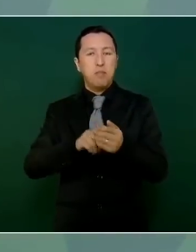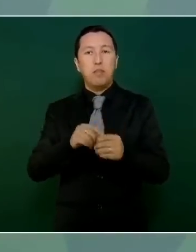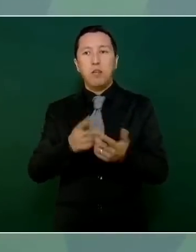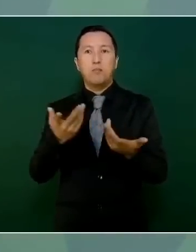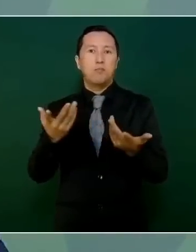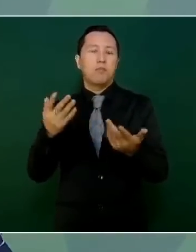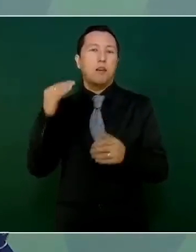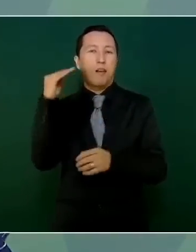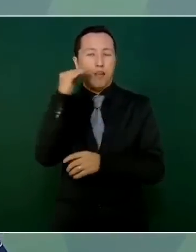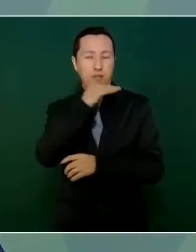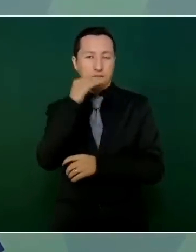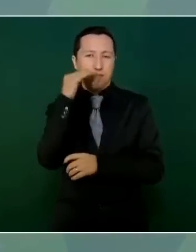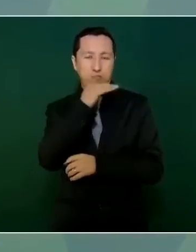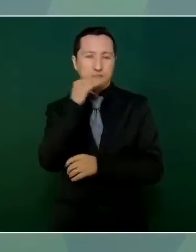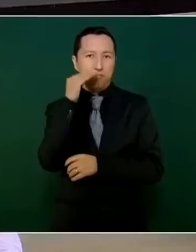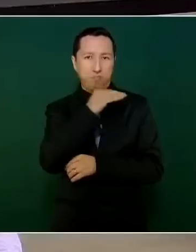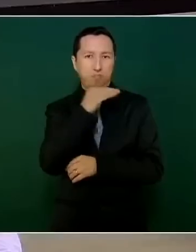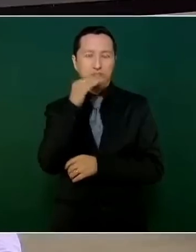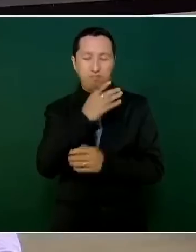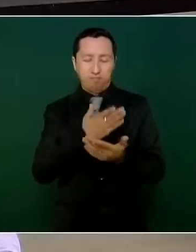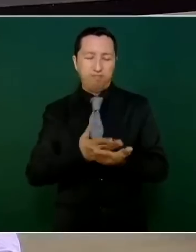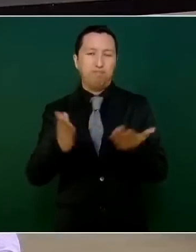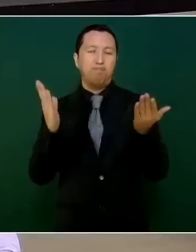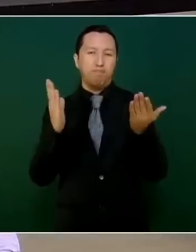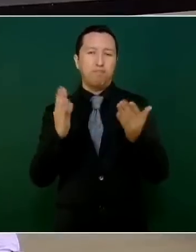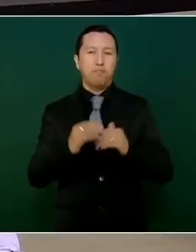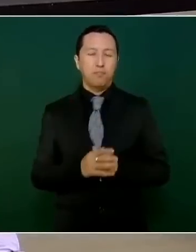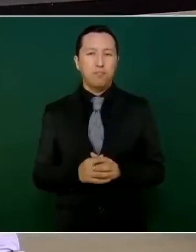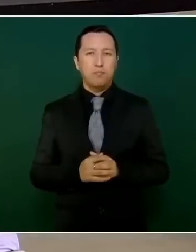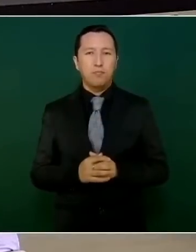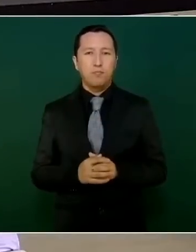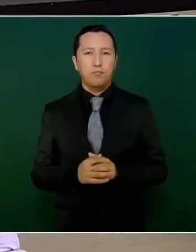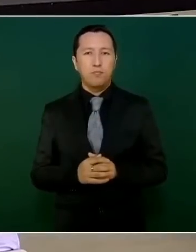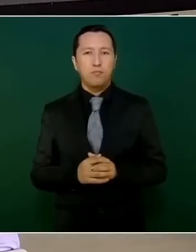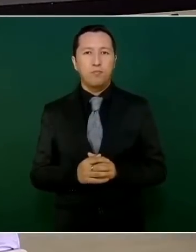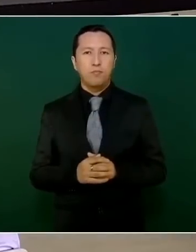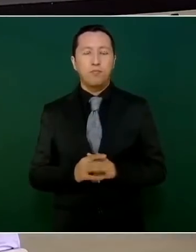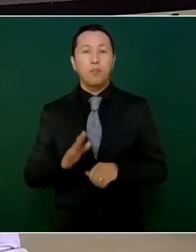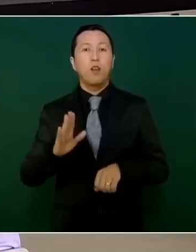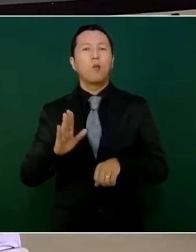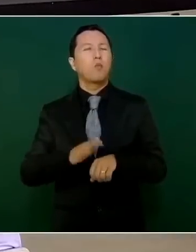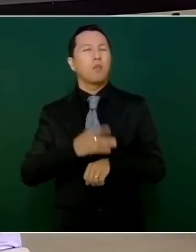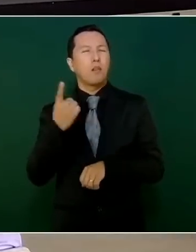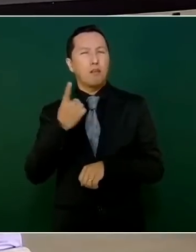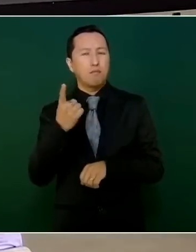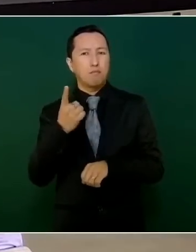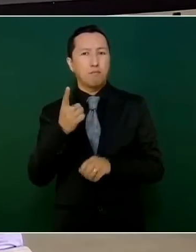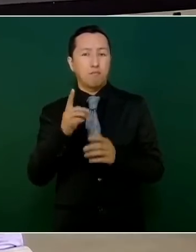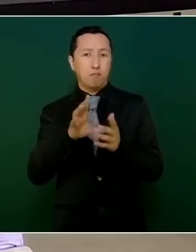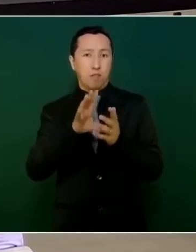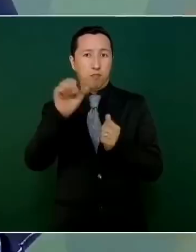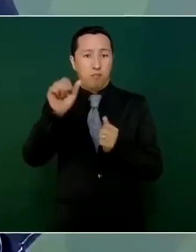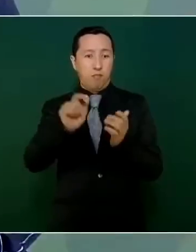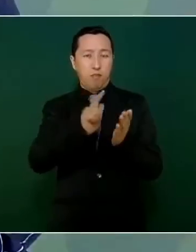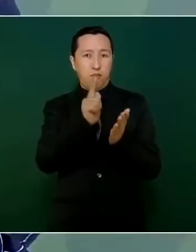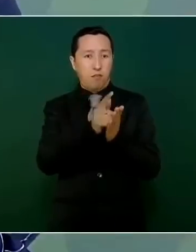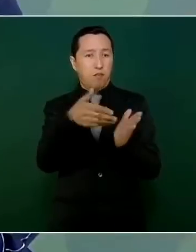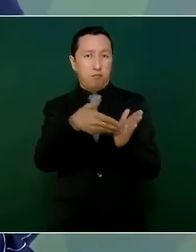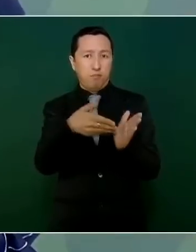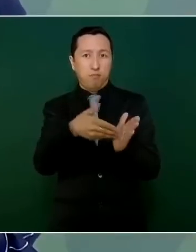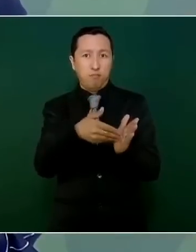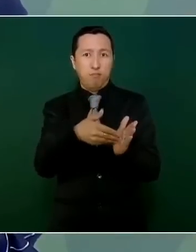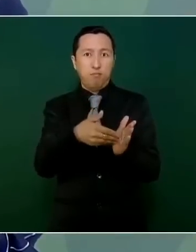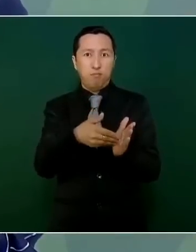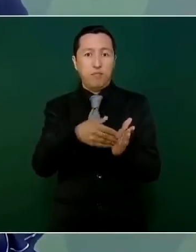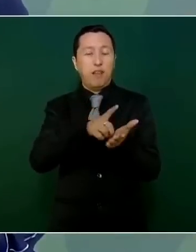porque, repito, la Constitución establece el derecho del pueblo a la salud.